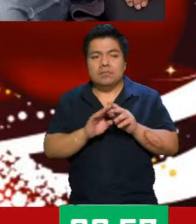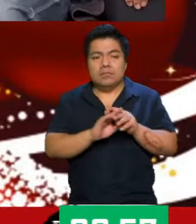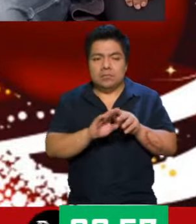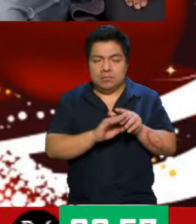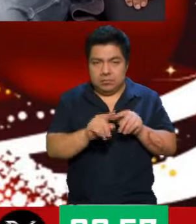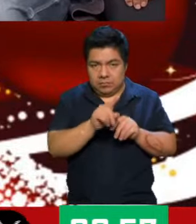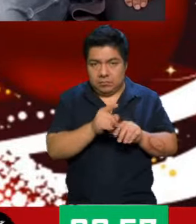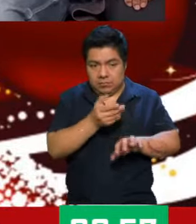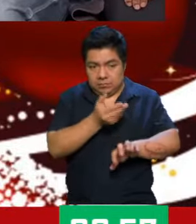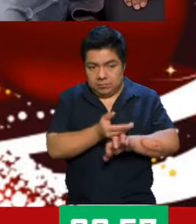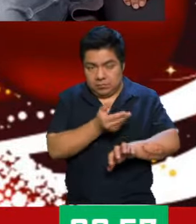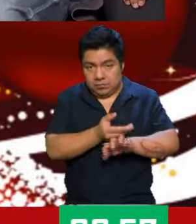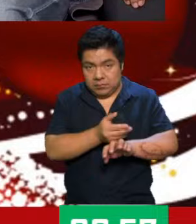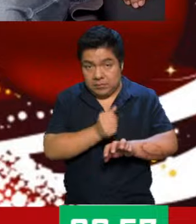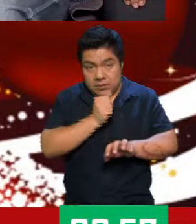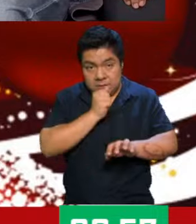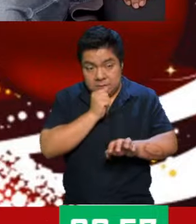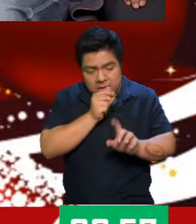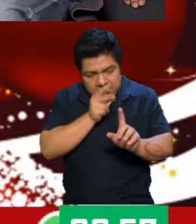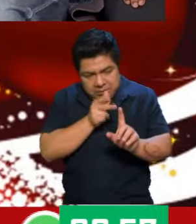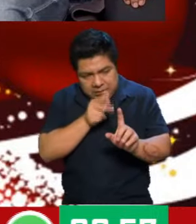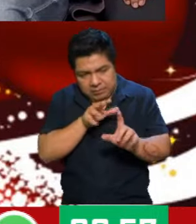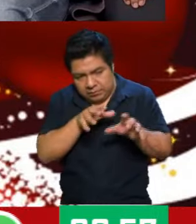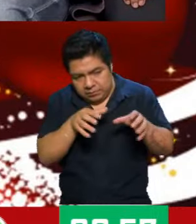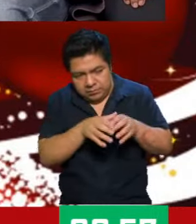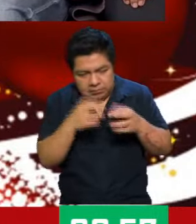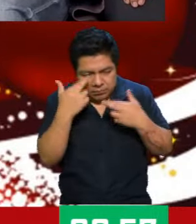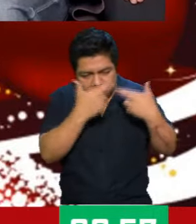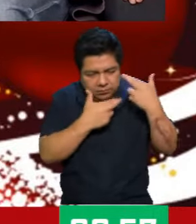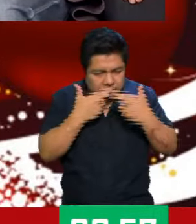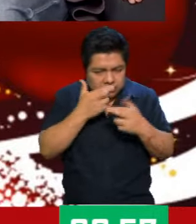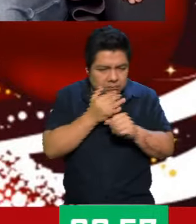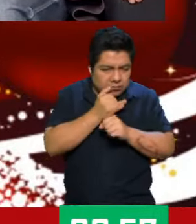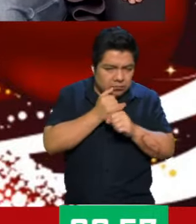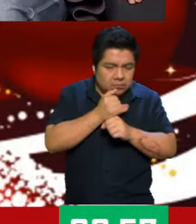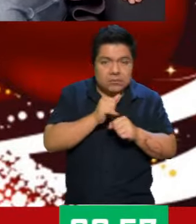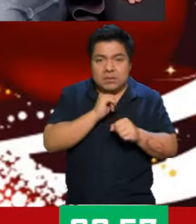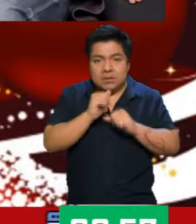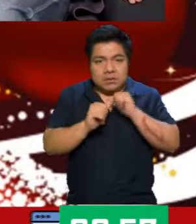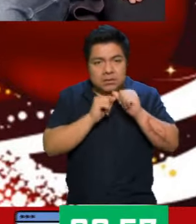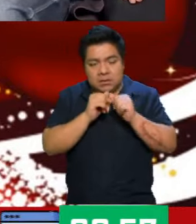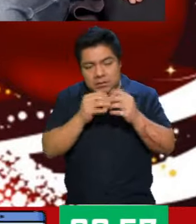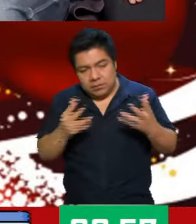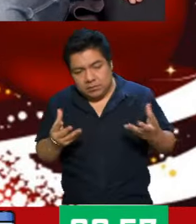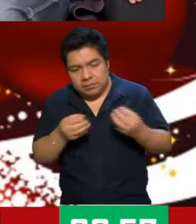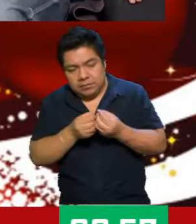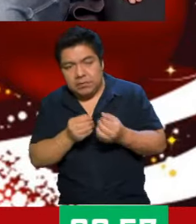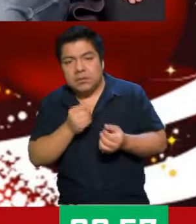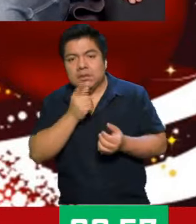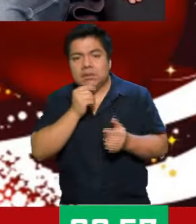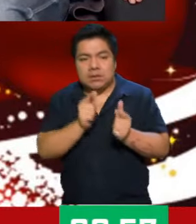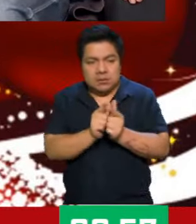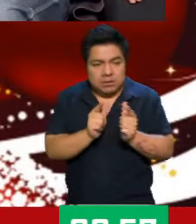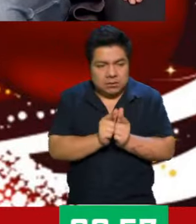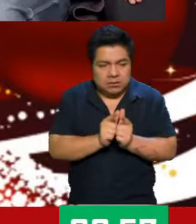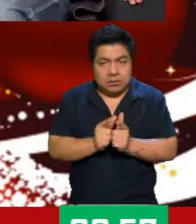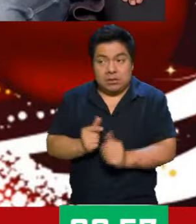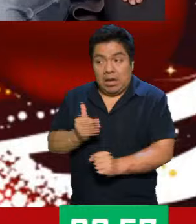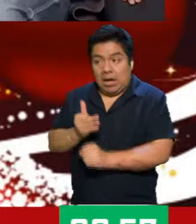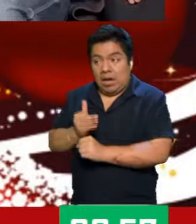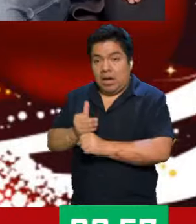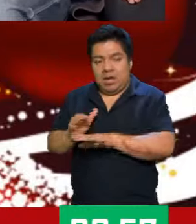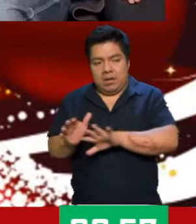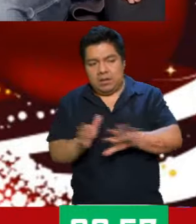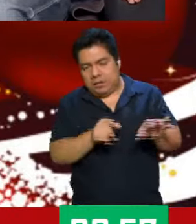en Estados Unidos no persiga a los migrantes ni establezca alianzas con grupos policíacos, bueno, ahora eso lo quieren